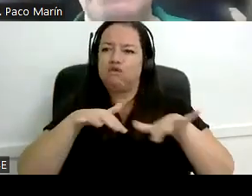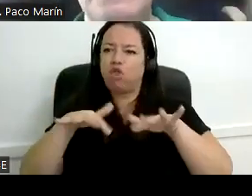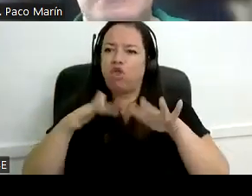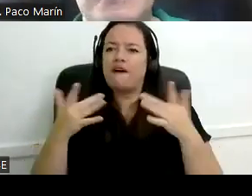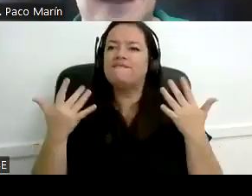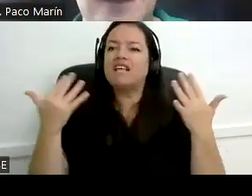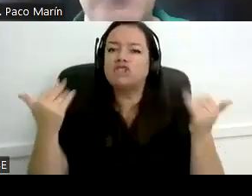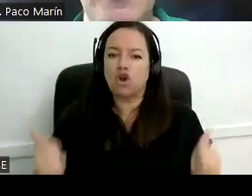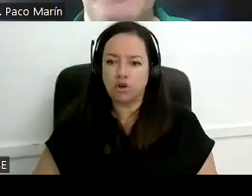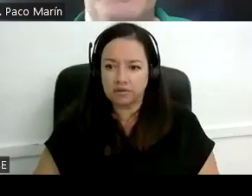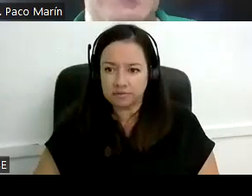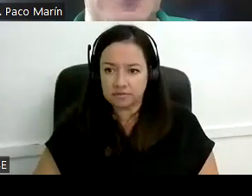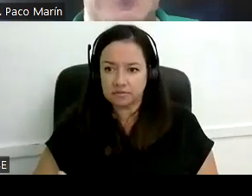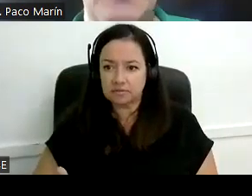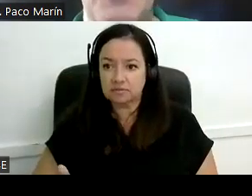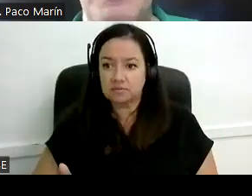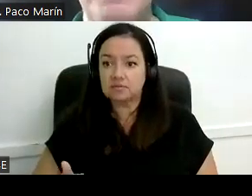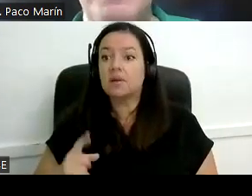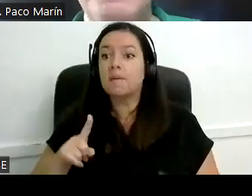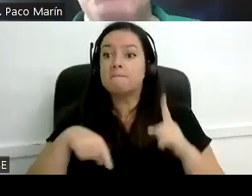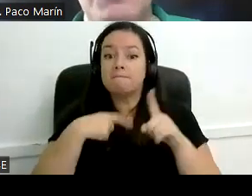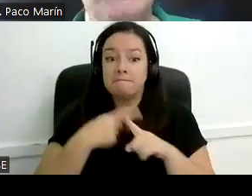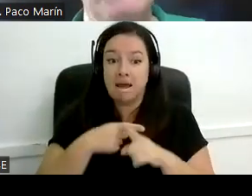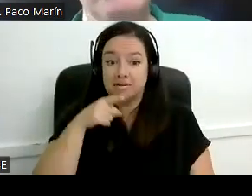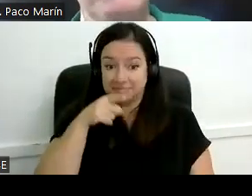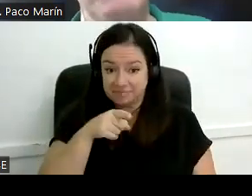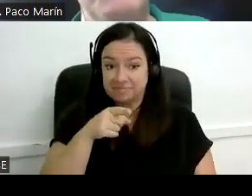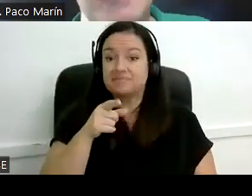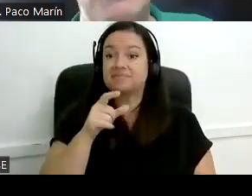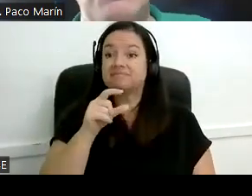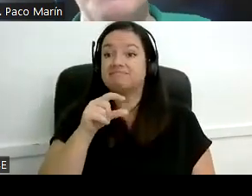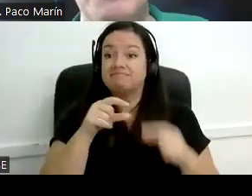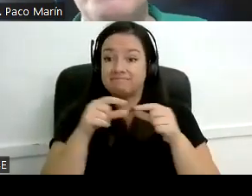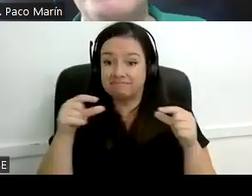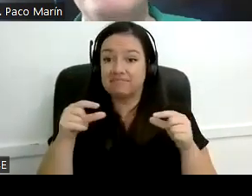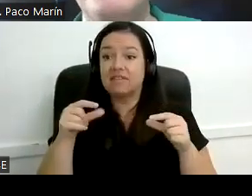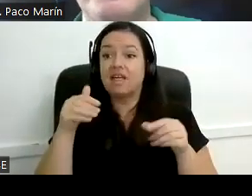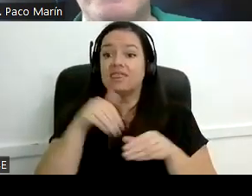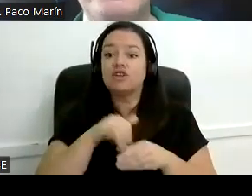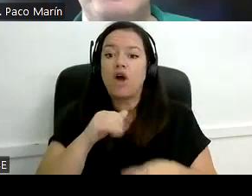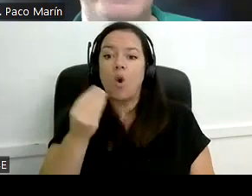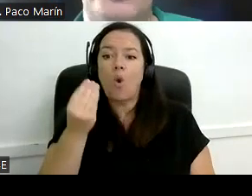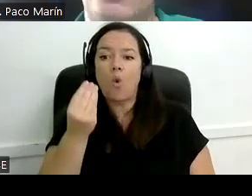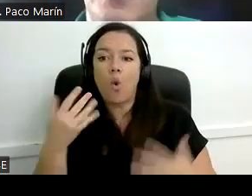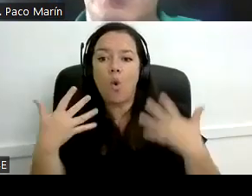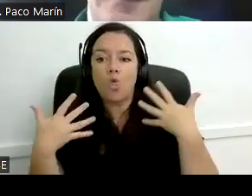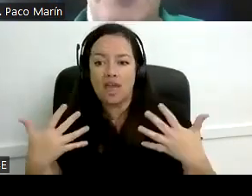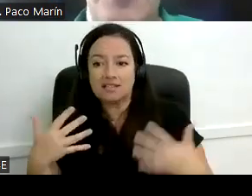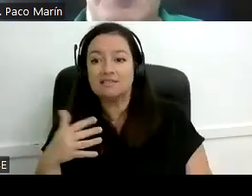frescos. Y además, el MindMaster Stream, como bien sabéis, lleva coenzima Q10, zinc y